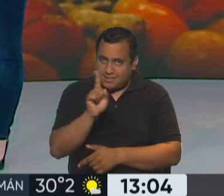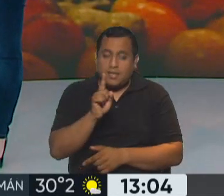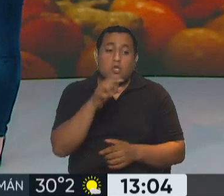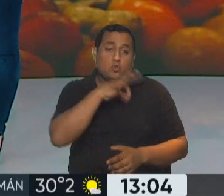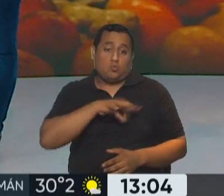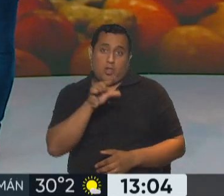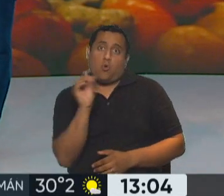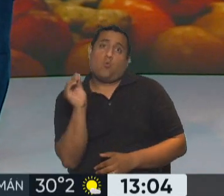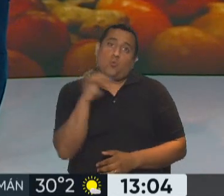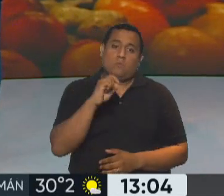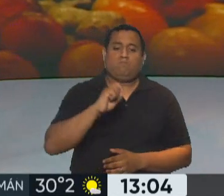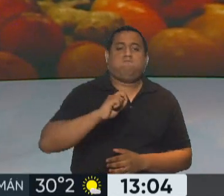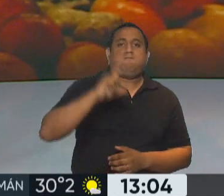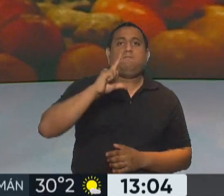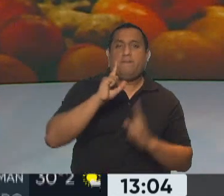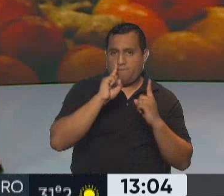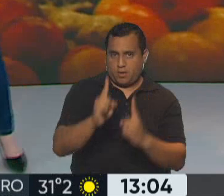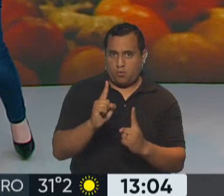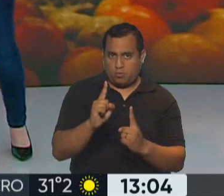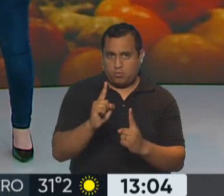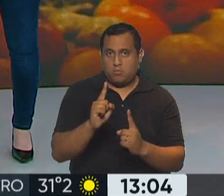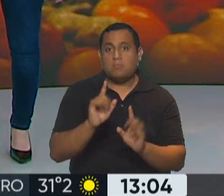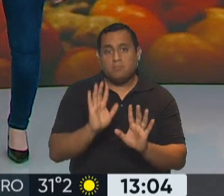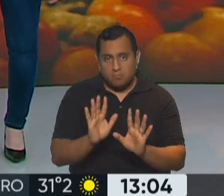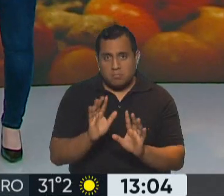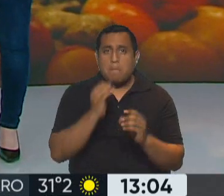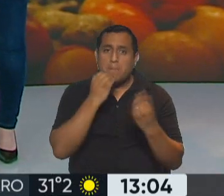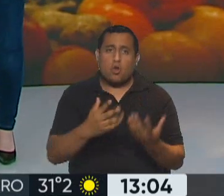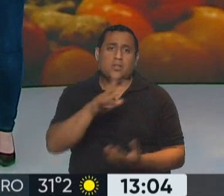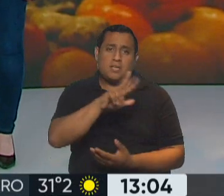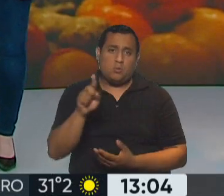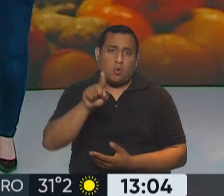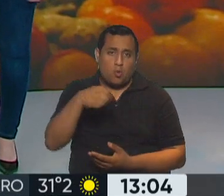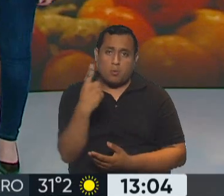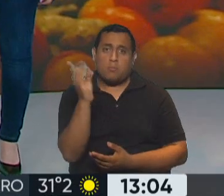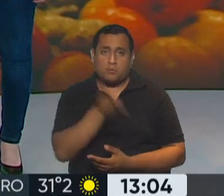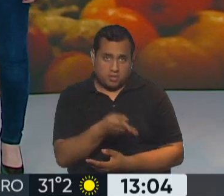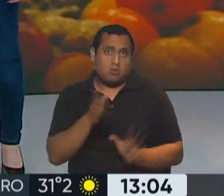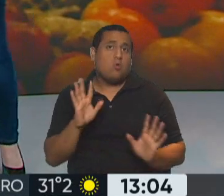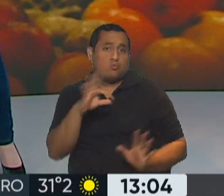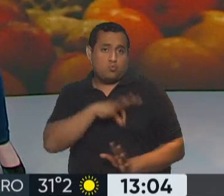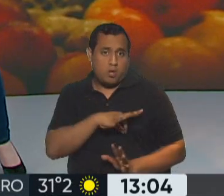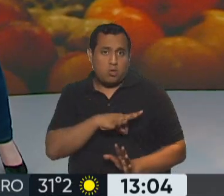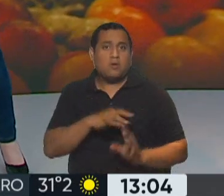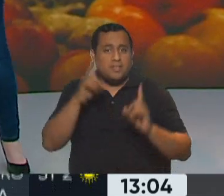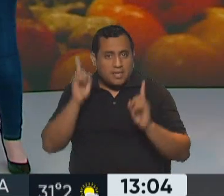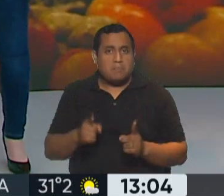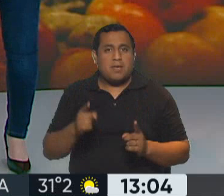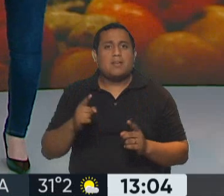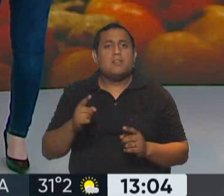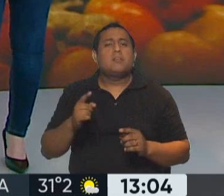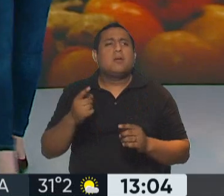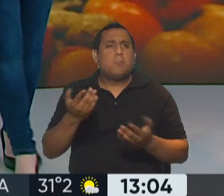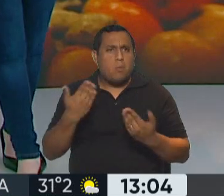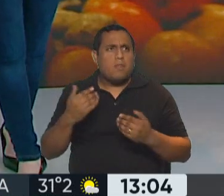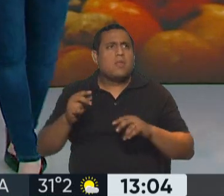fija, es subir los salarios en este valor. Mejora 31,1% del salario real y equipara el poder adquisitivo que